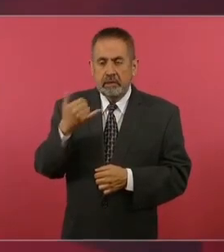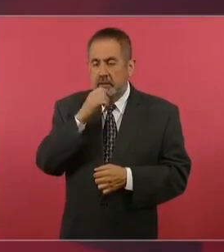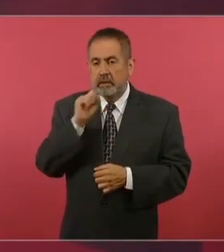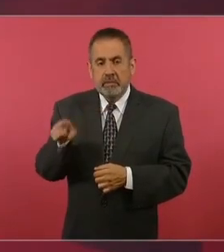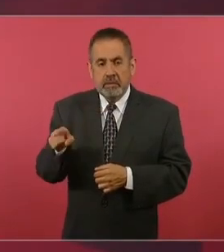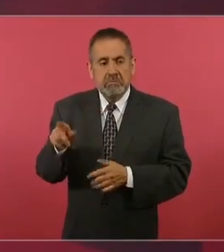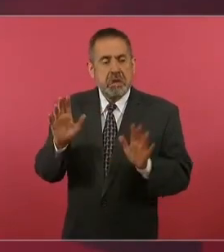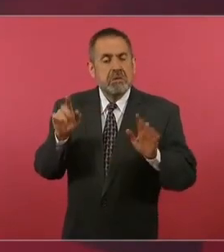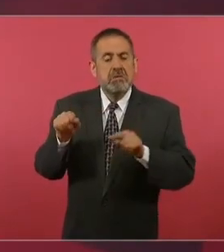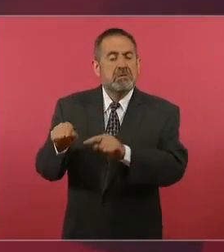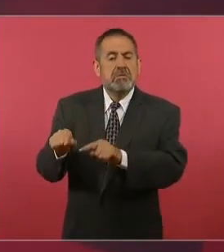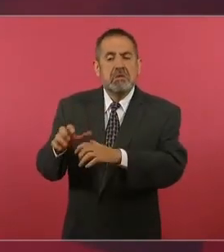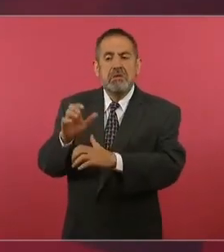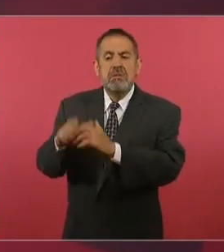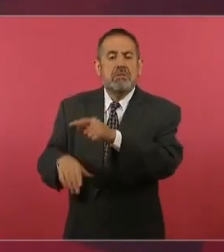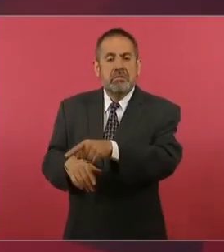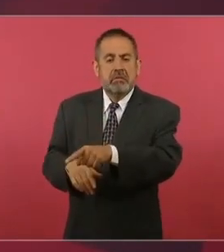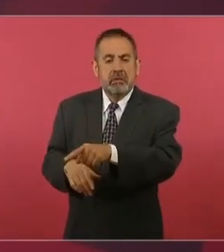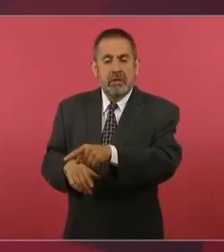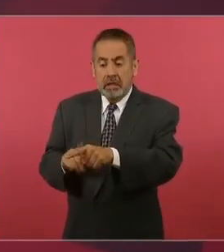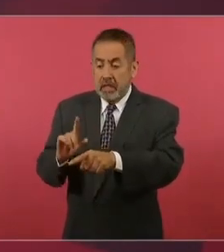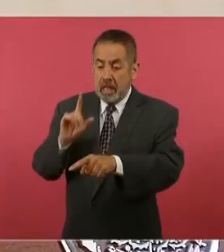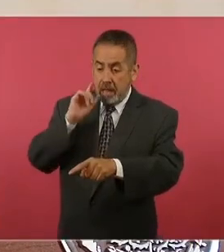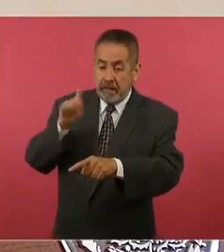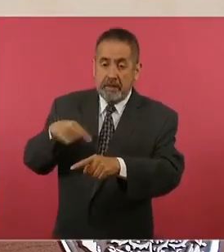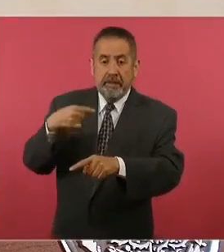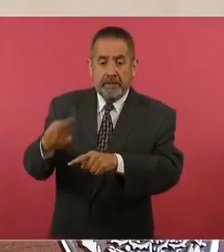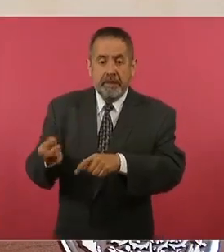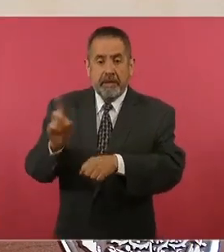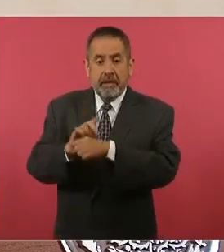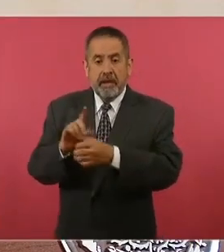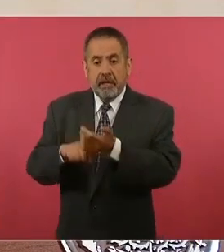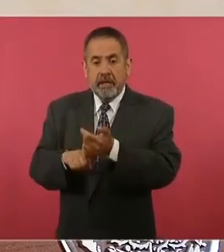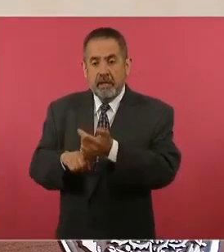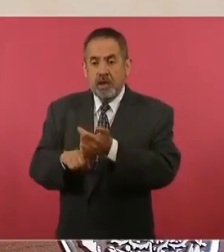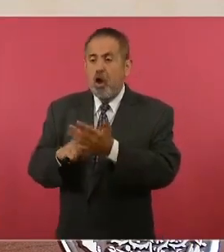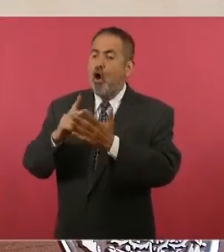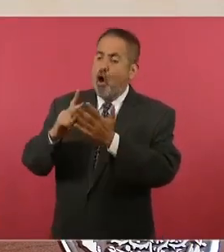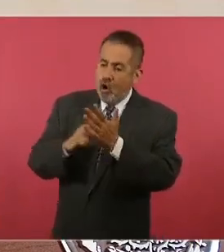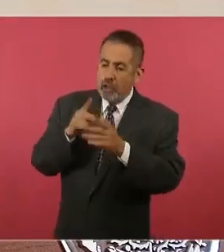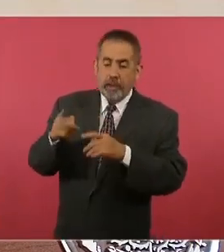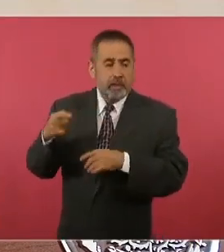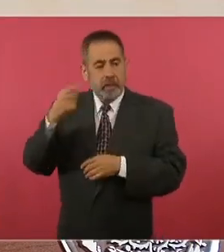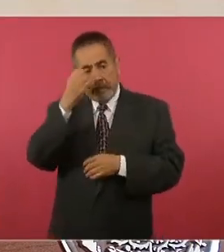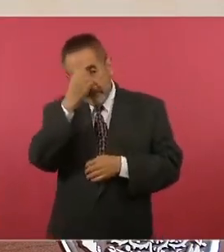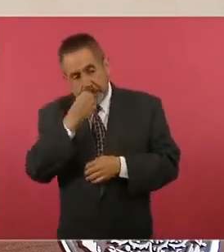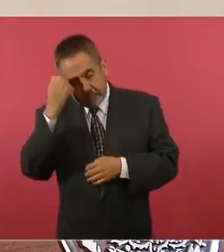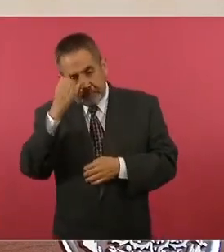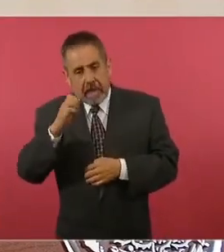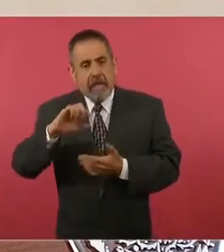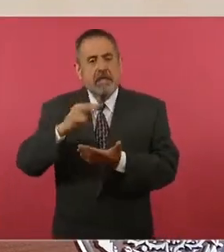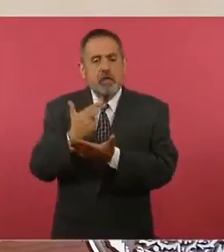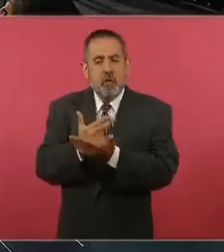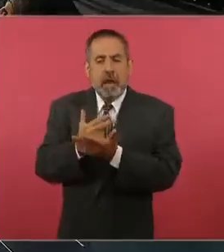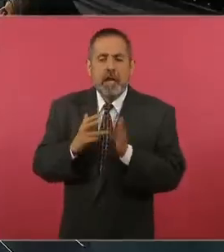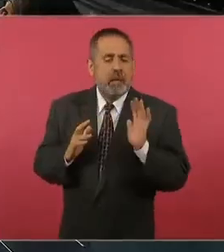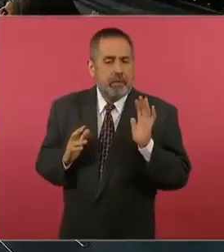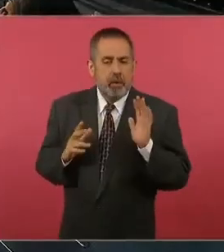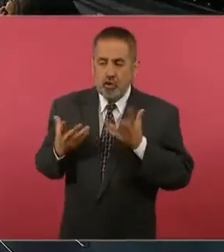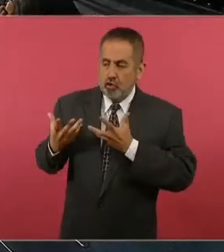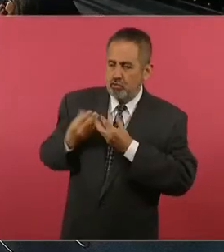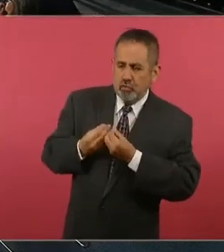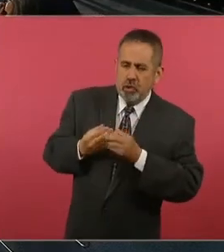y hasta ahí, porque el día siguiente nosotros hacemos la supervisión hasta Chetumal, pero ya